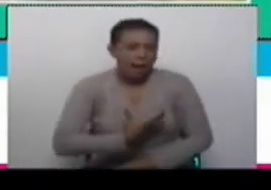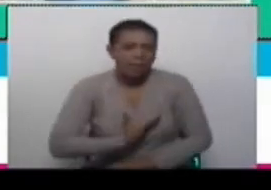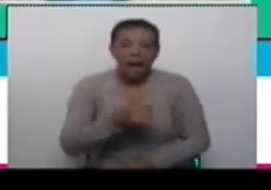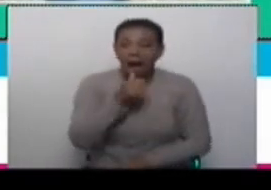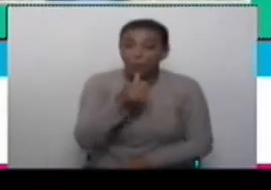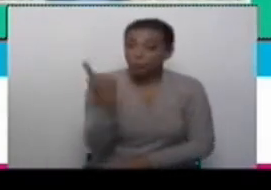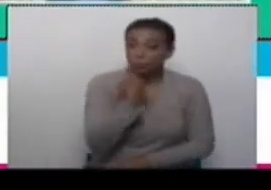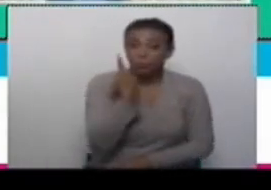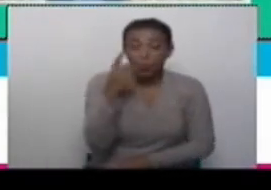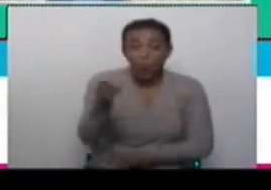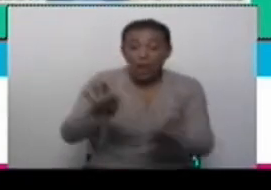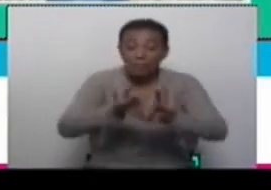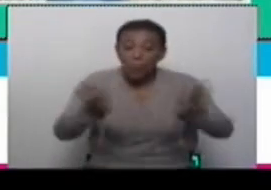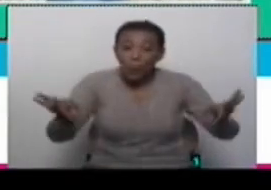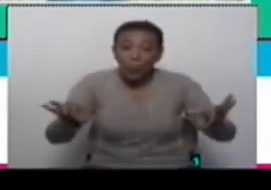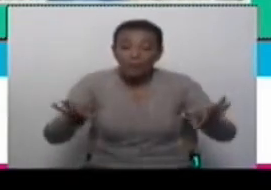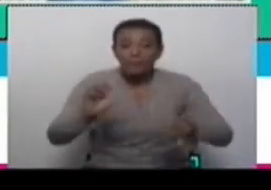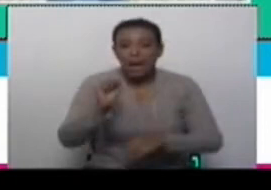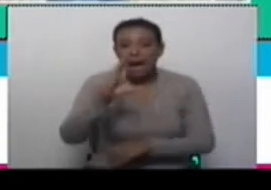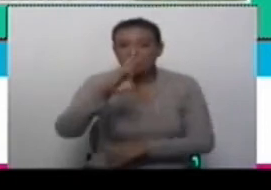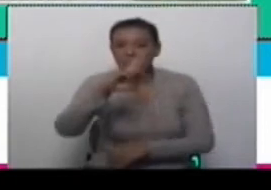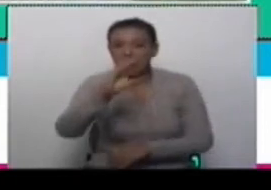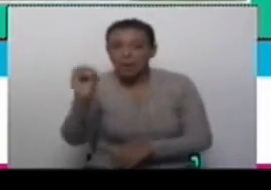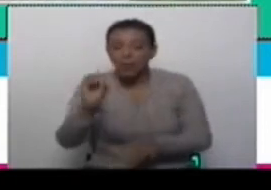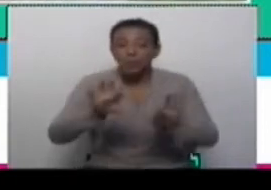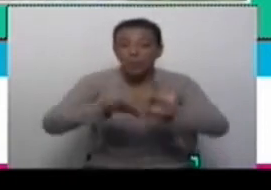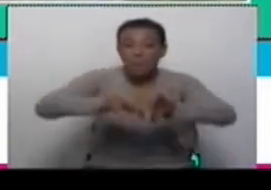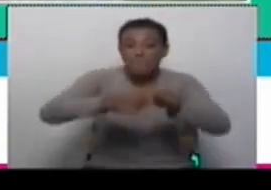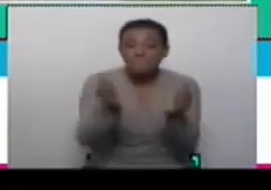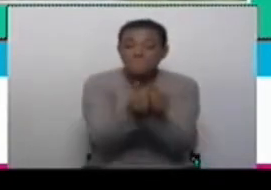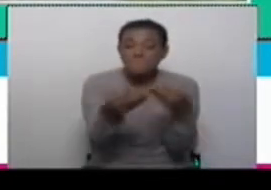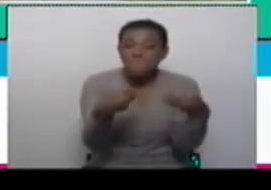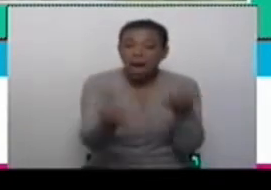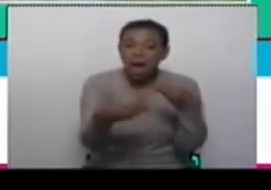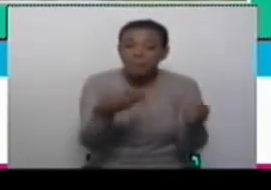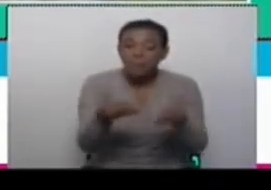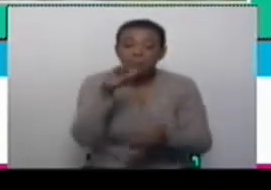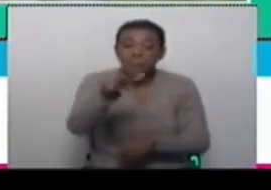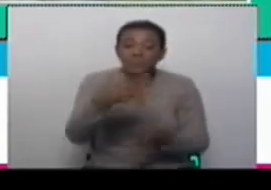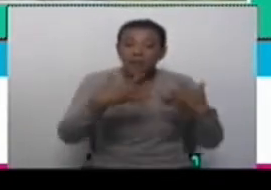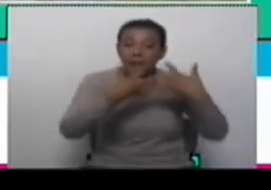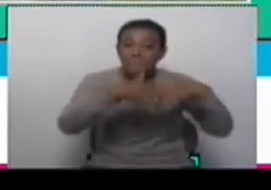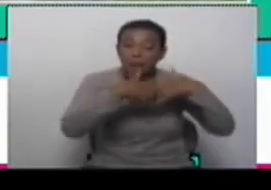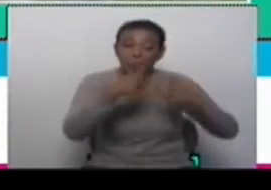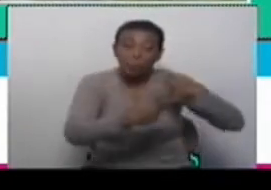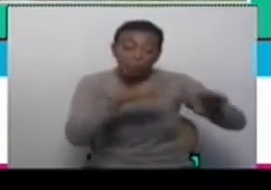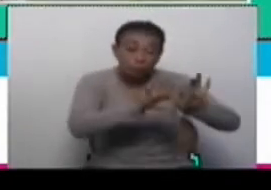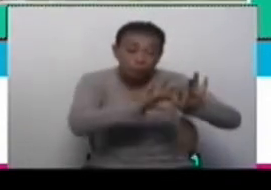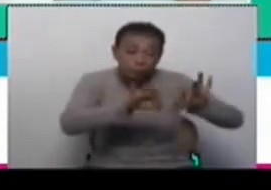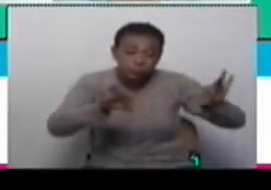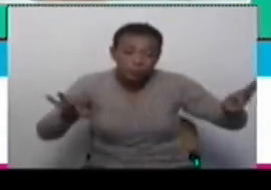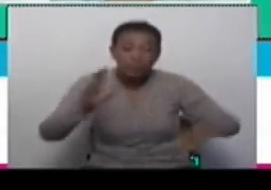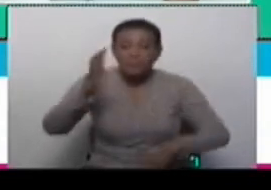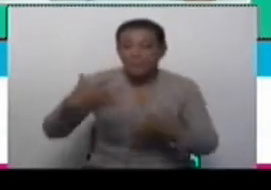tema de agua, no solamente tuberías de acero y carbón, sino también trabajamos con tuberías de PAD, que tenemos plantas en el país que la producen. Y en el tema